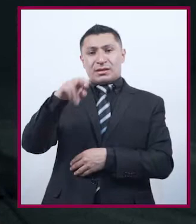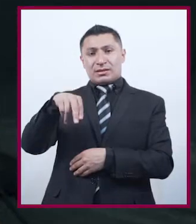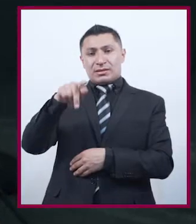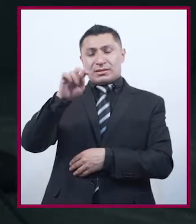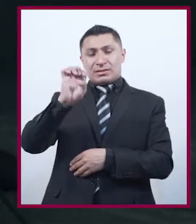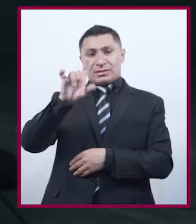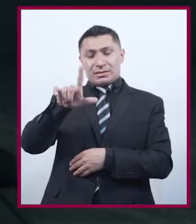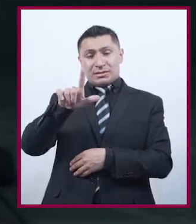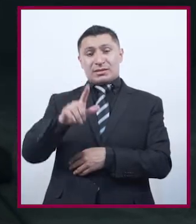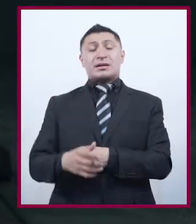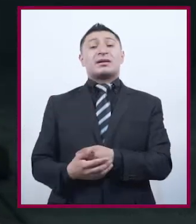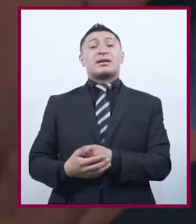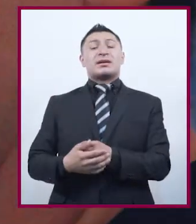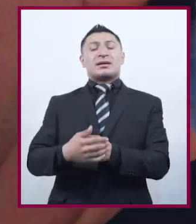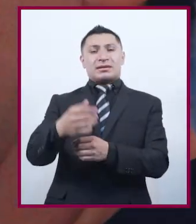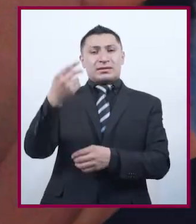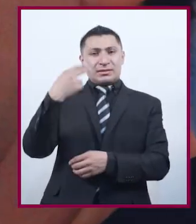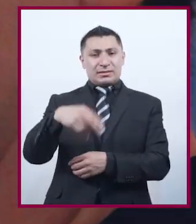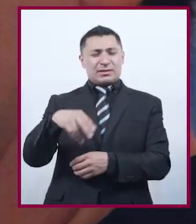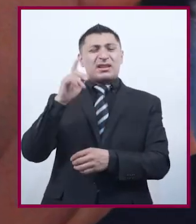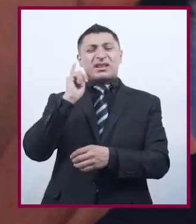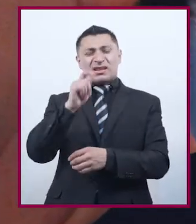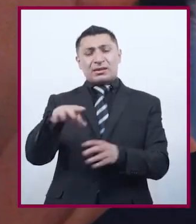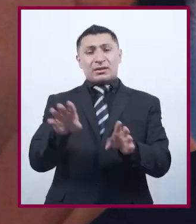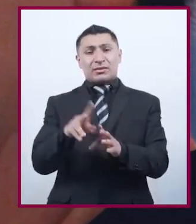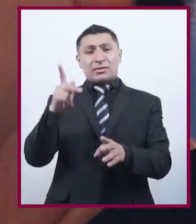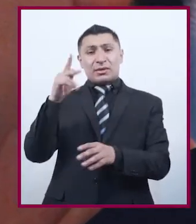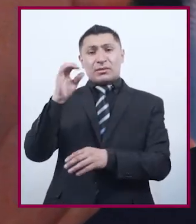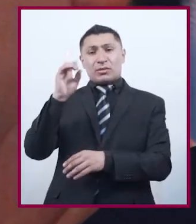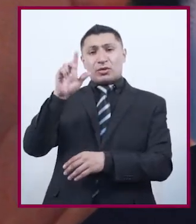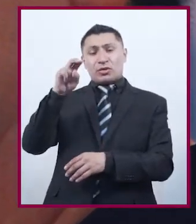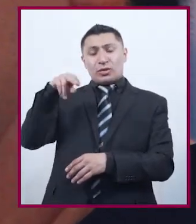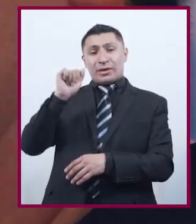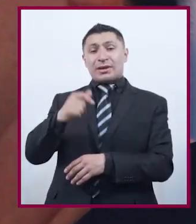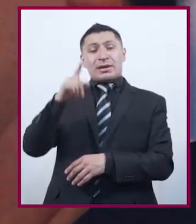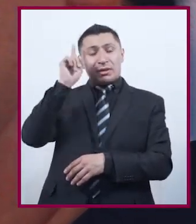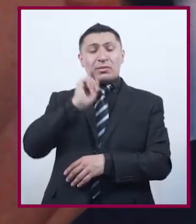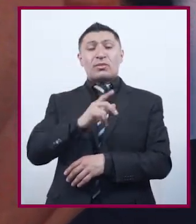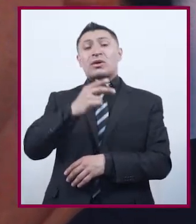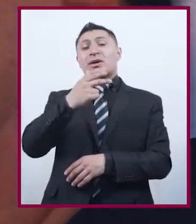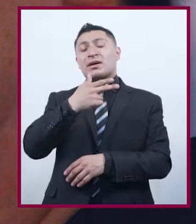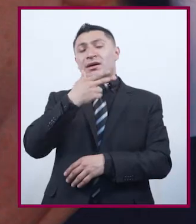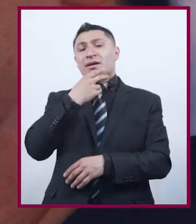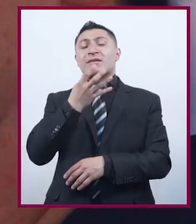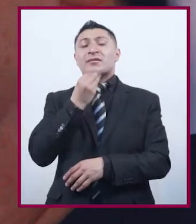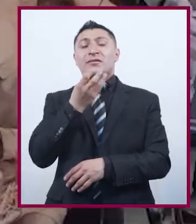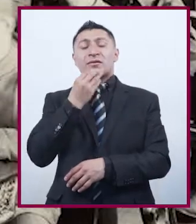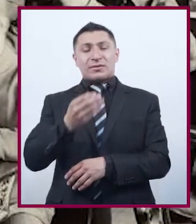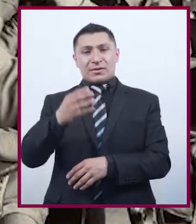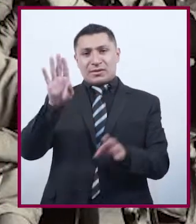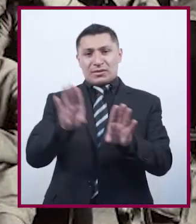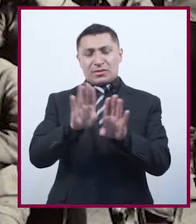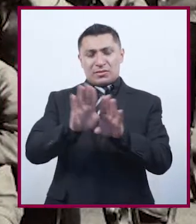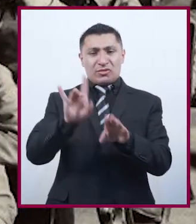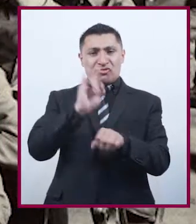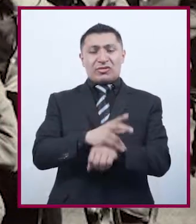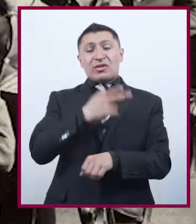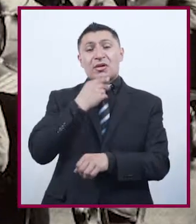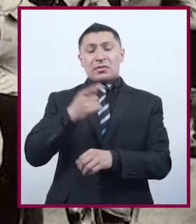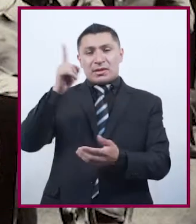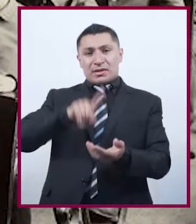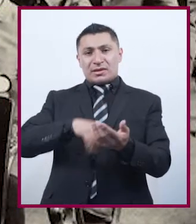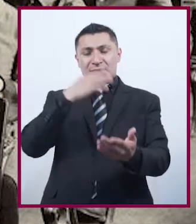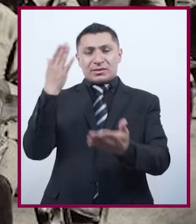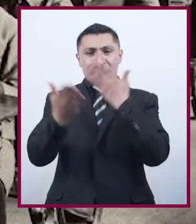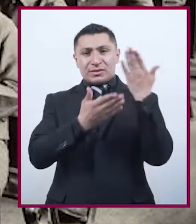del film es muy sencilla. En Polonia, una joven judía se hace pasar por hombre para poder estudiar en una escuela de chicos,